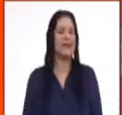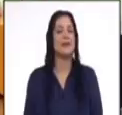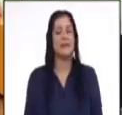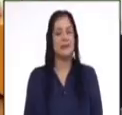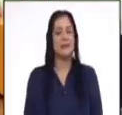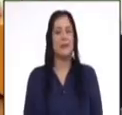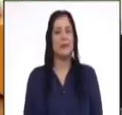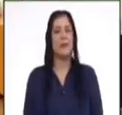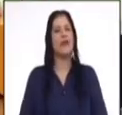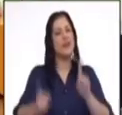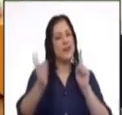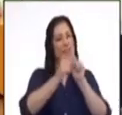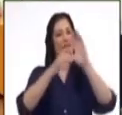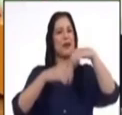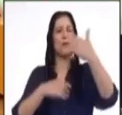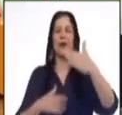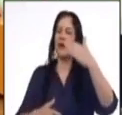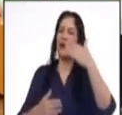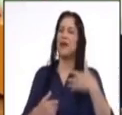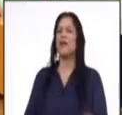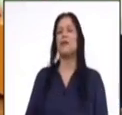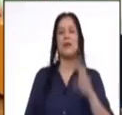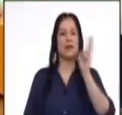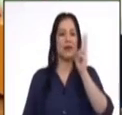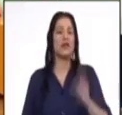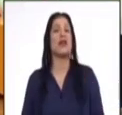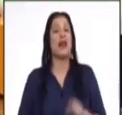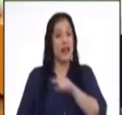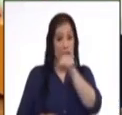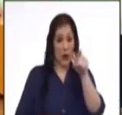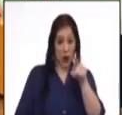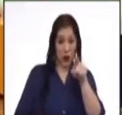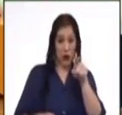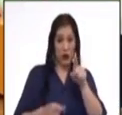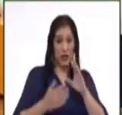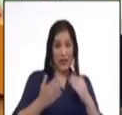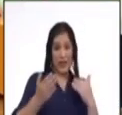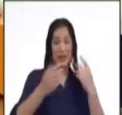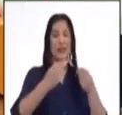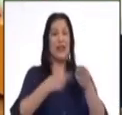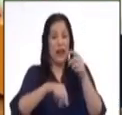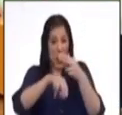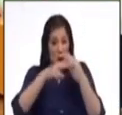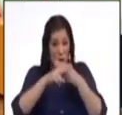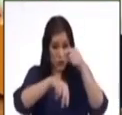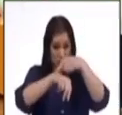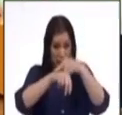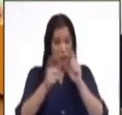actividad. ¡Hasta pronto, profesora! Y con ustedes será hasta en unos